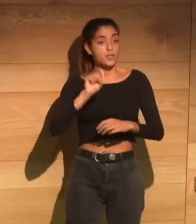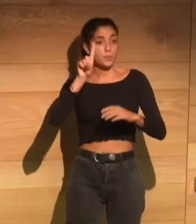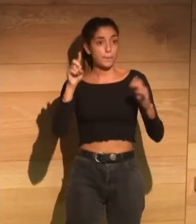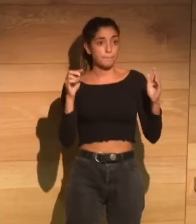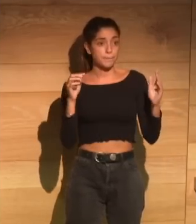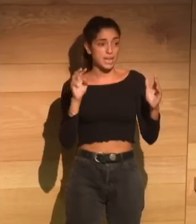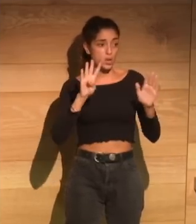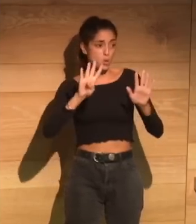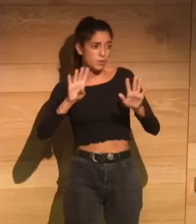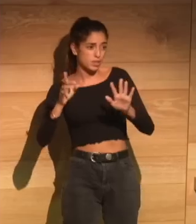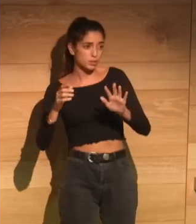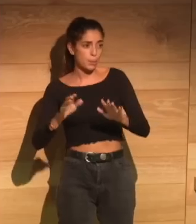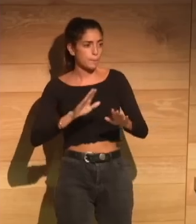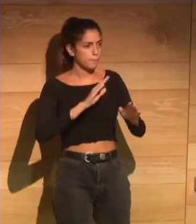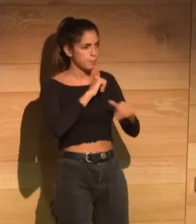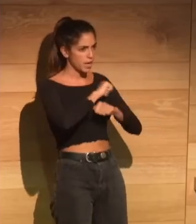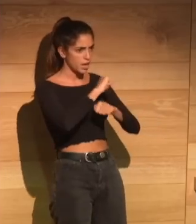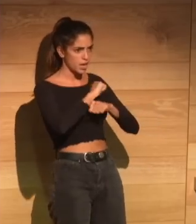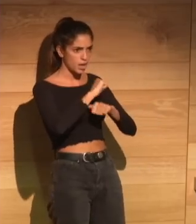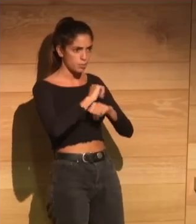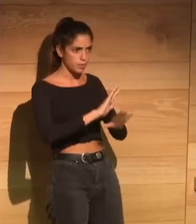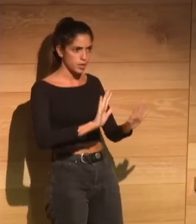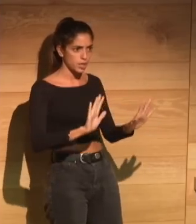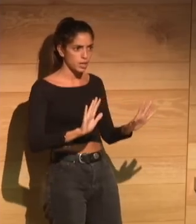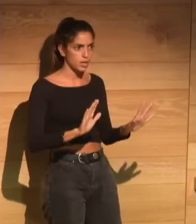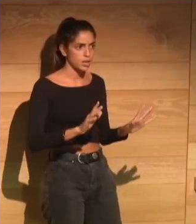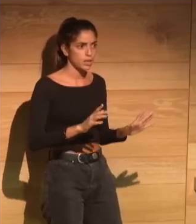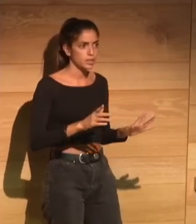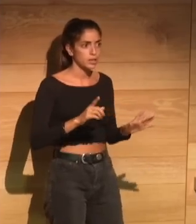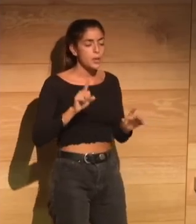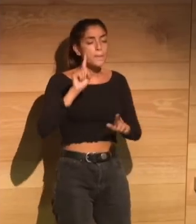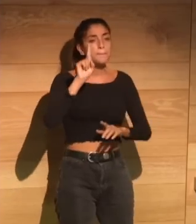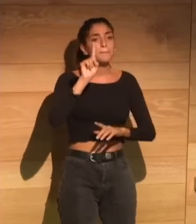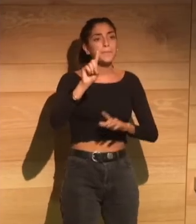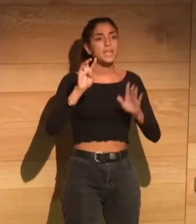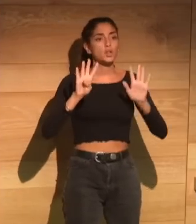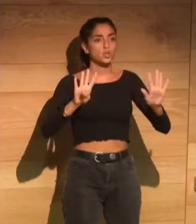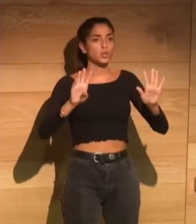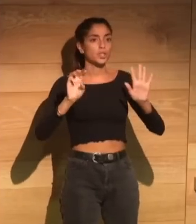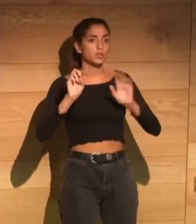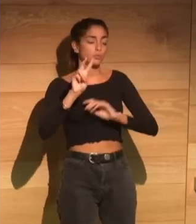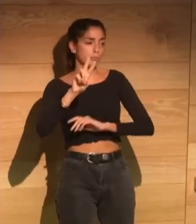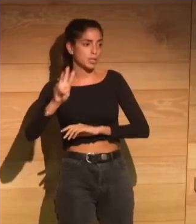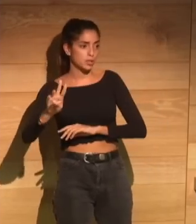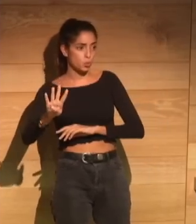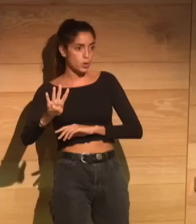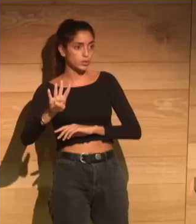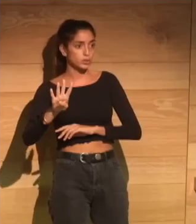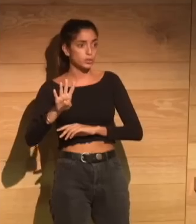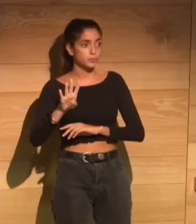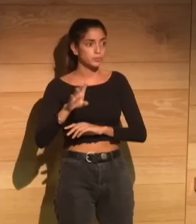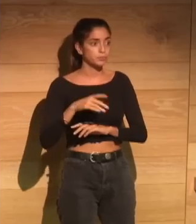Pero ¿dónde va? Ha dicho cree, y yo digo con él creemos. 1824, Roget dice... La